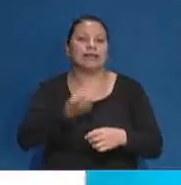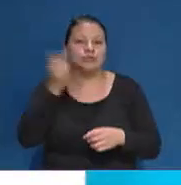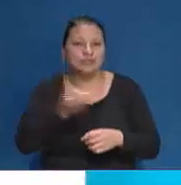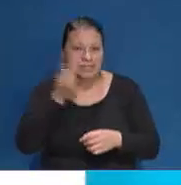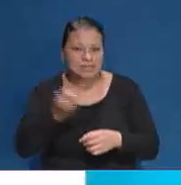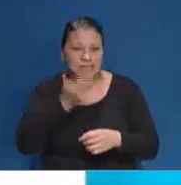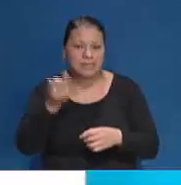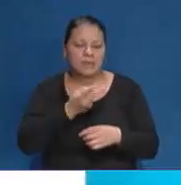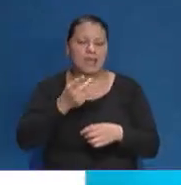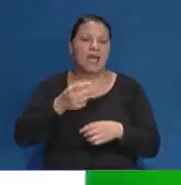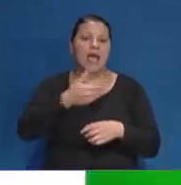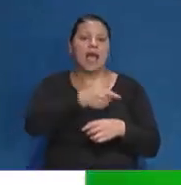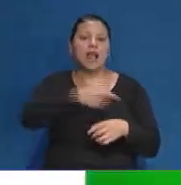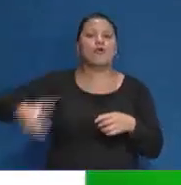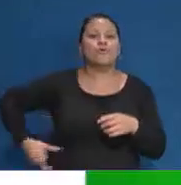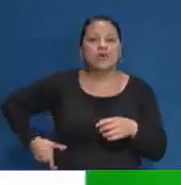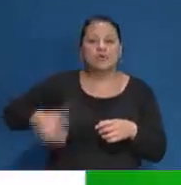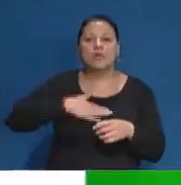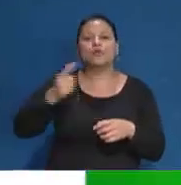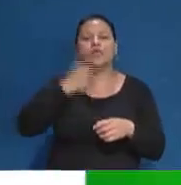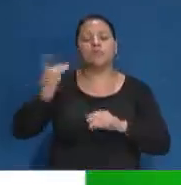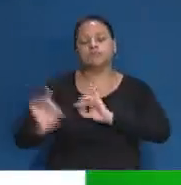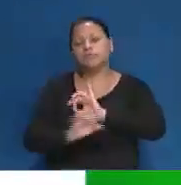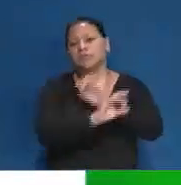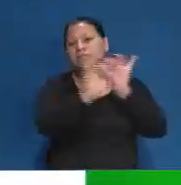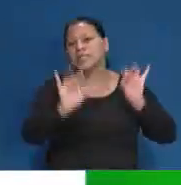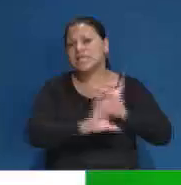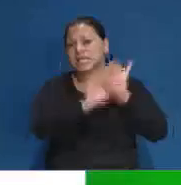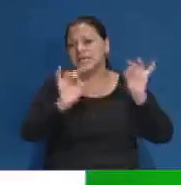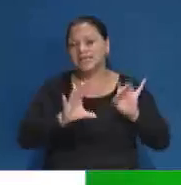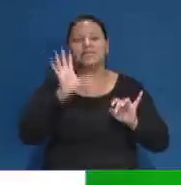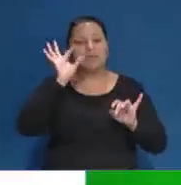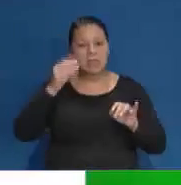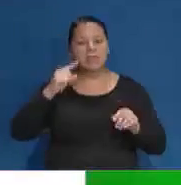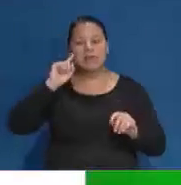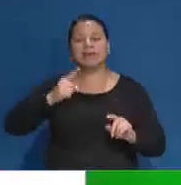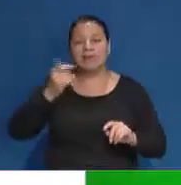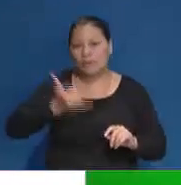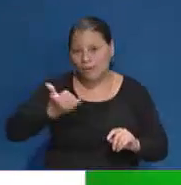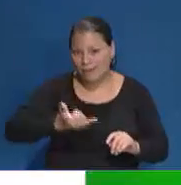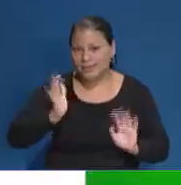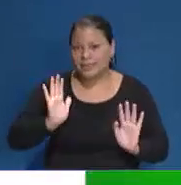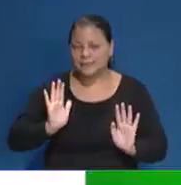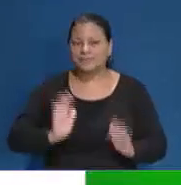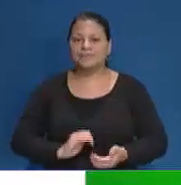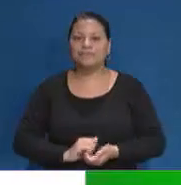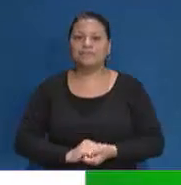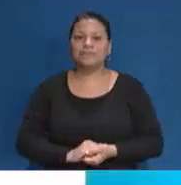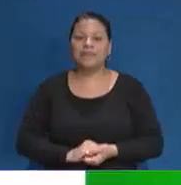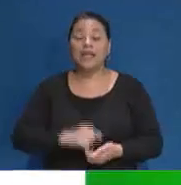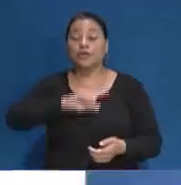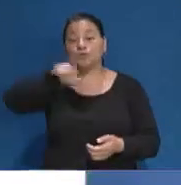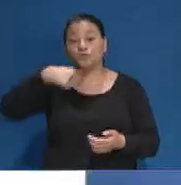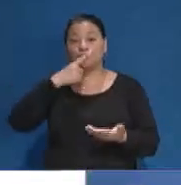gobierno, hacia las autoridades, digamos, sabiendo que corríamos ese riesgo, porque bueno, tenemos de eso también,